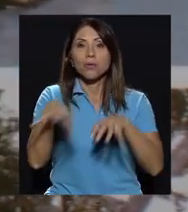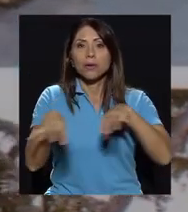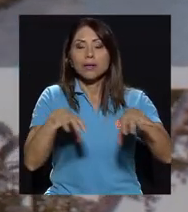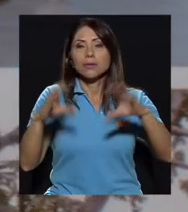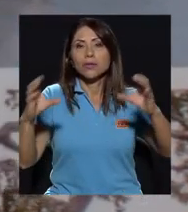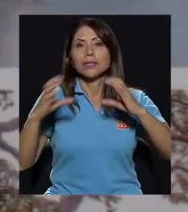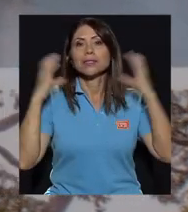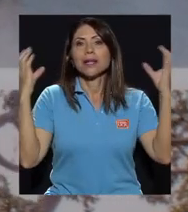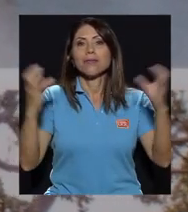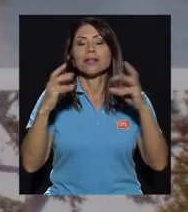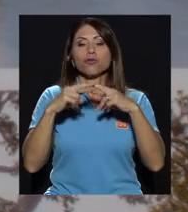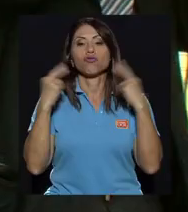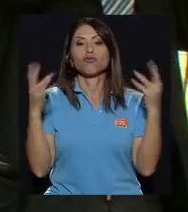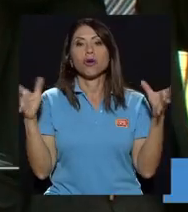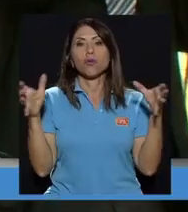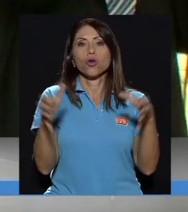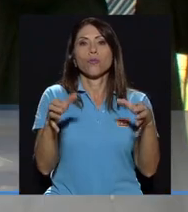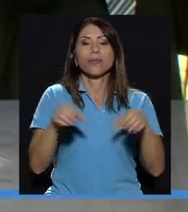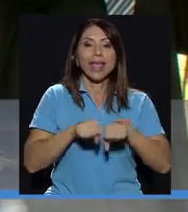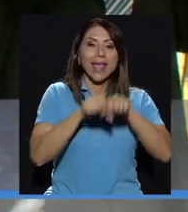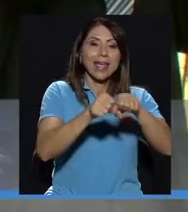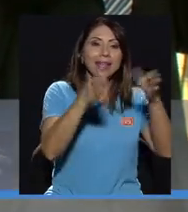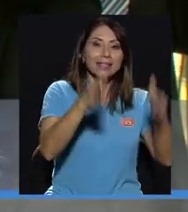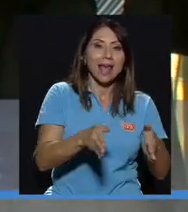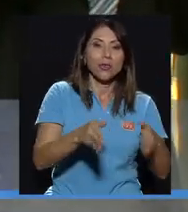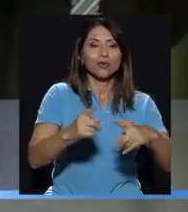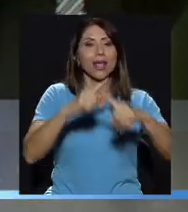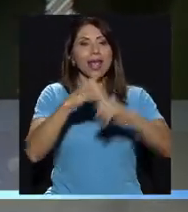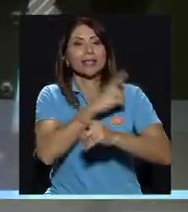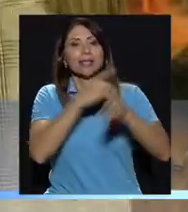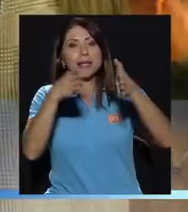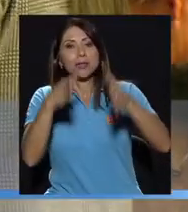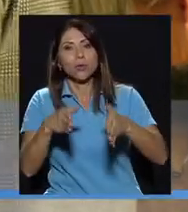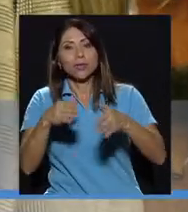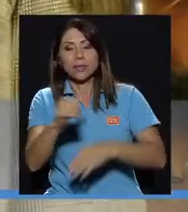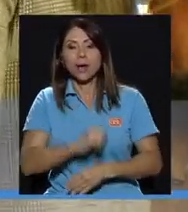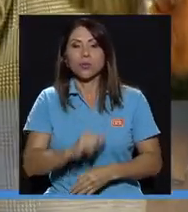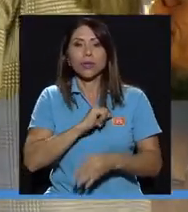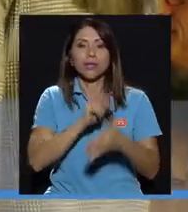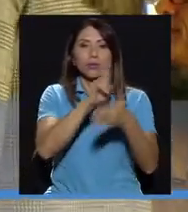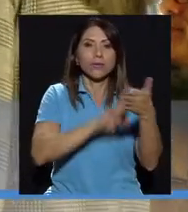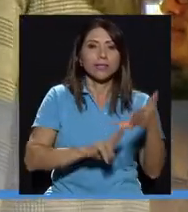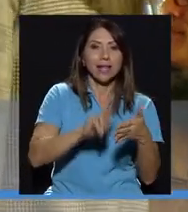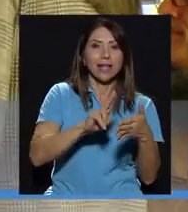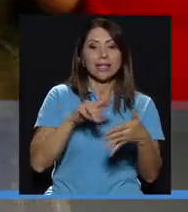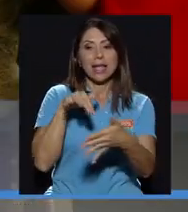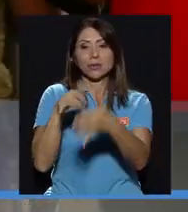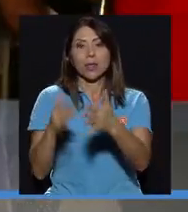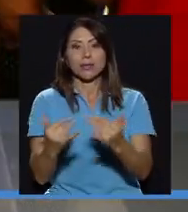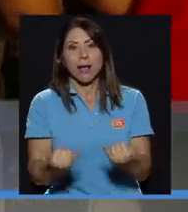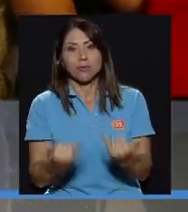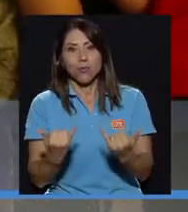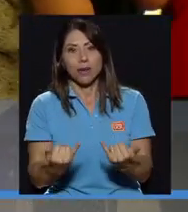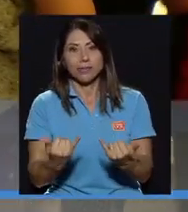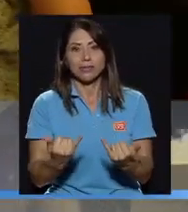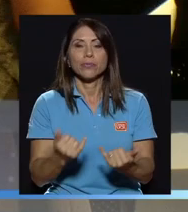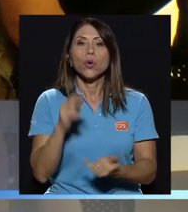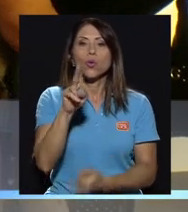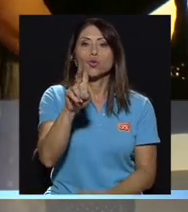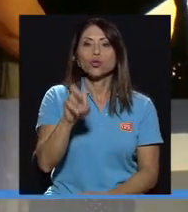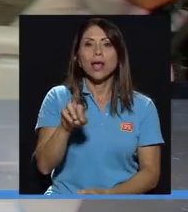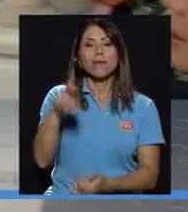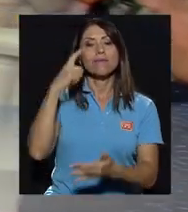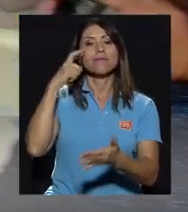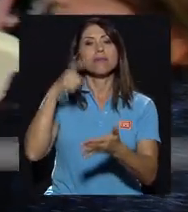En un acto de celebración que reunió a egresados, exdirectoras de la escuela, autoridades universitarias y estudiantes actuales, la